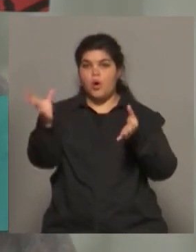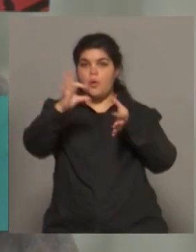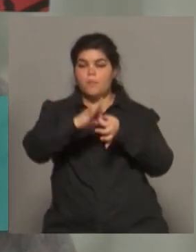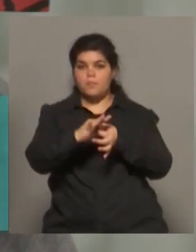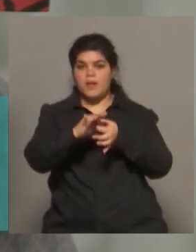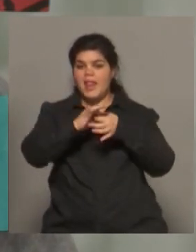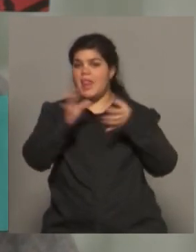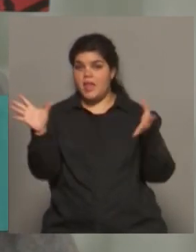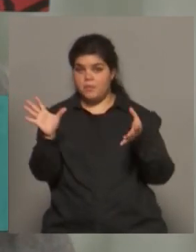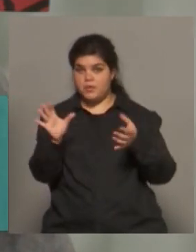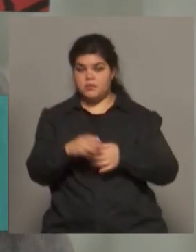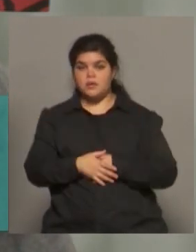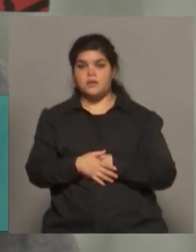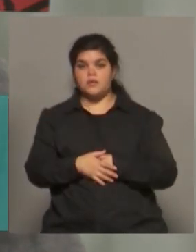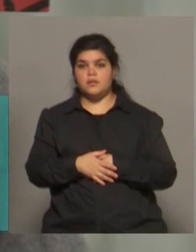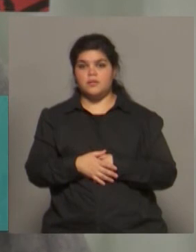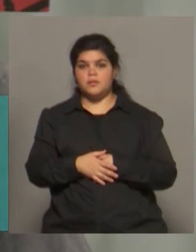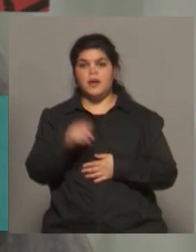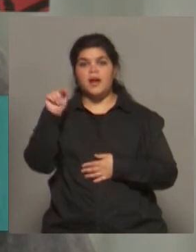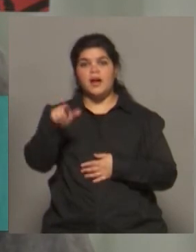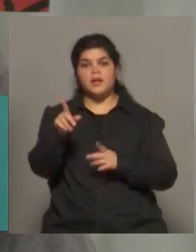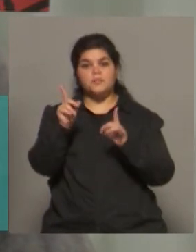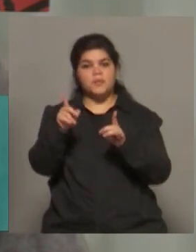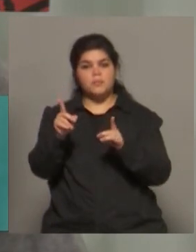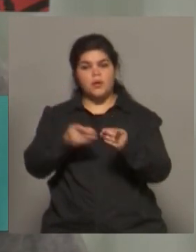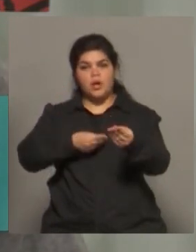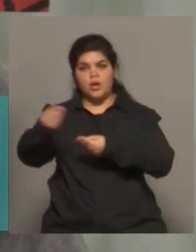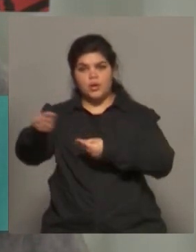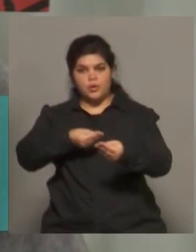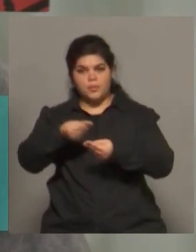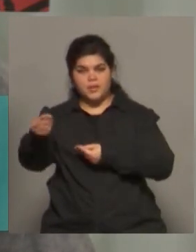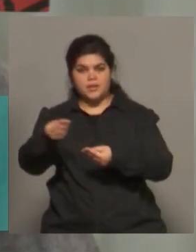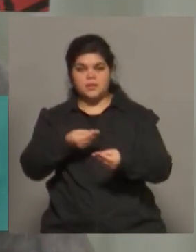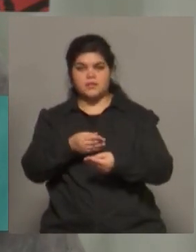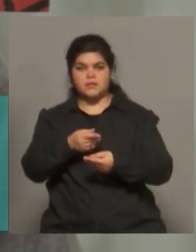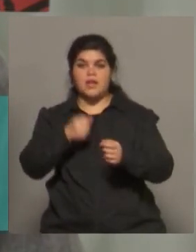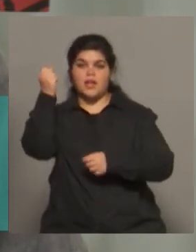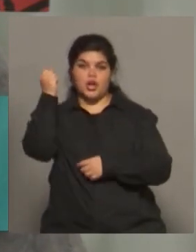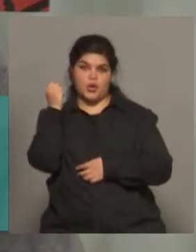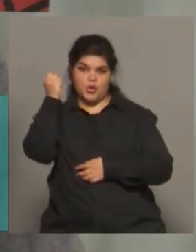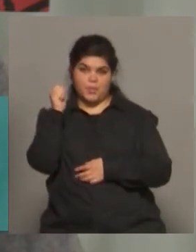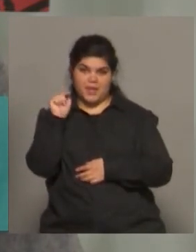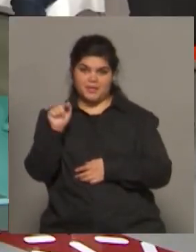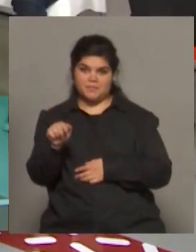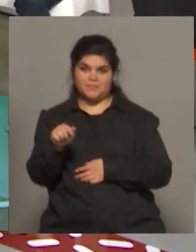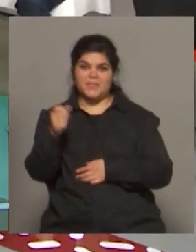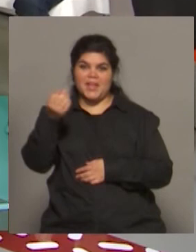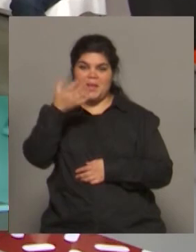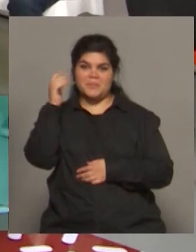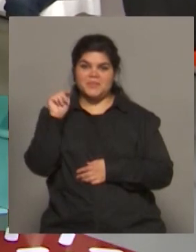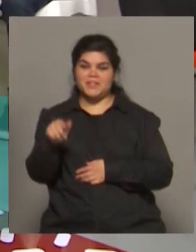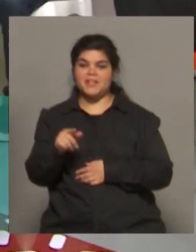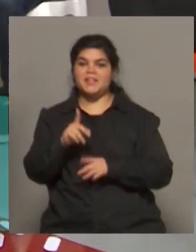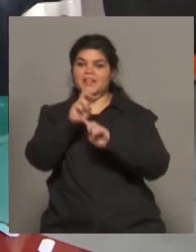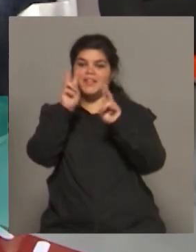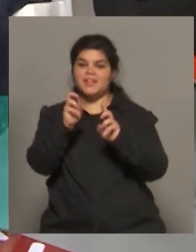los vínculos comerciales con economías que son muy particulares en lo que respecta a los